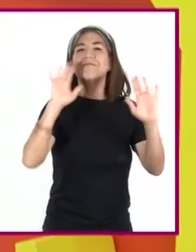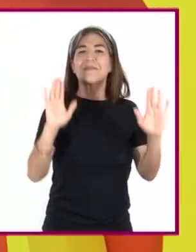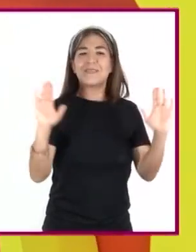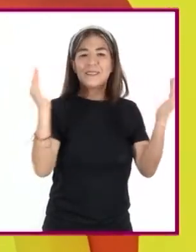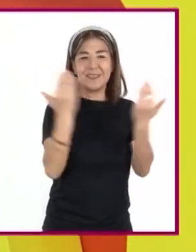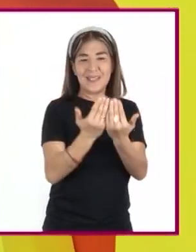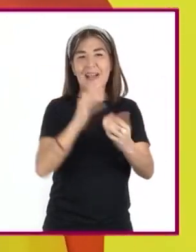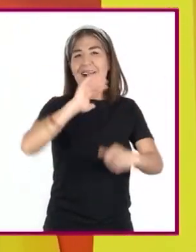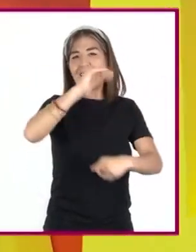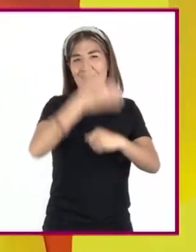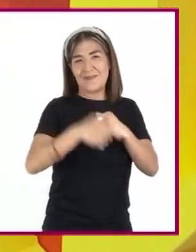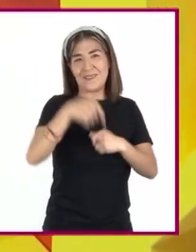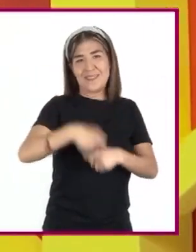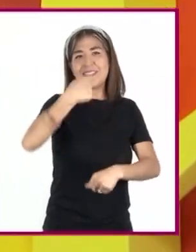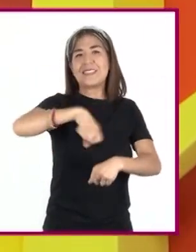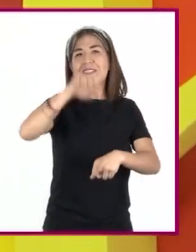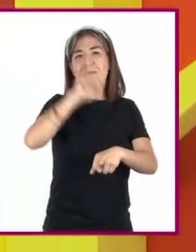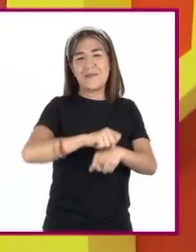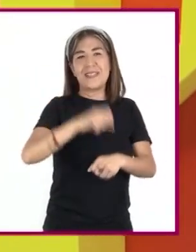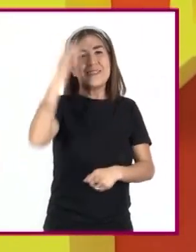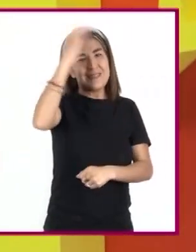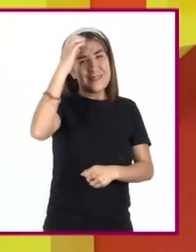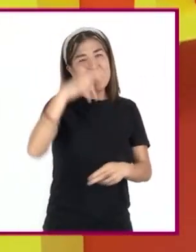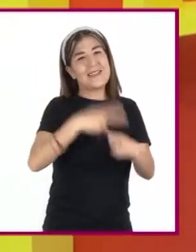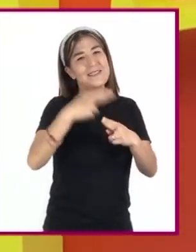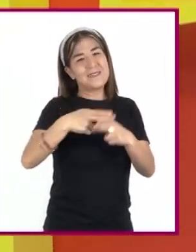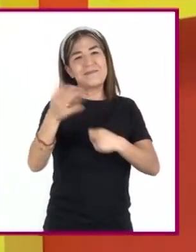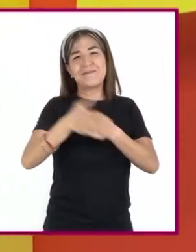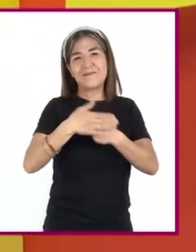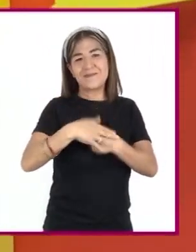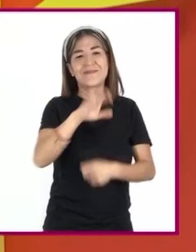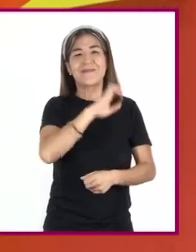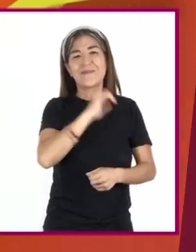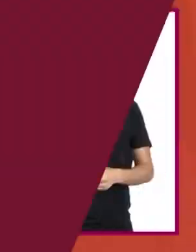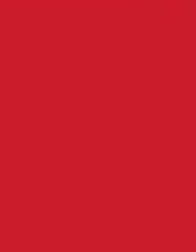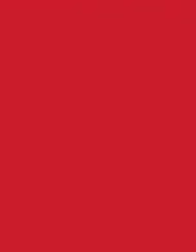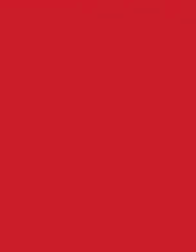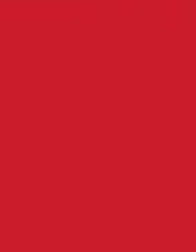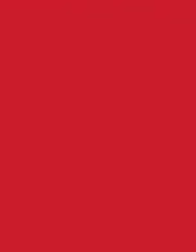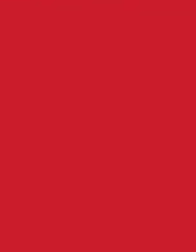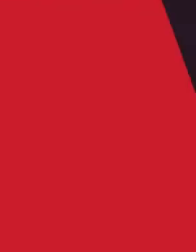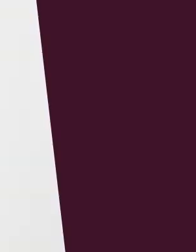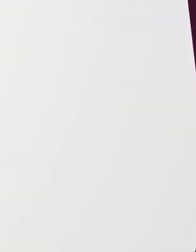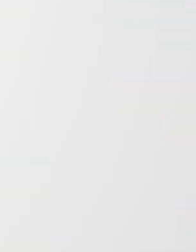clausurada la Semana de la Ciencia. Hasta la próxima, queridos estudiantes.